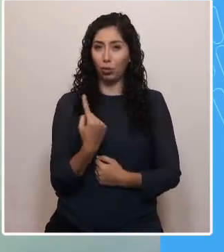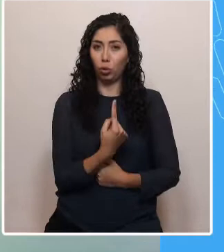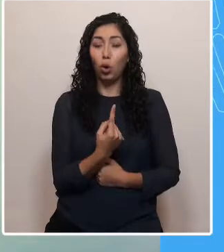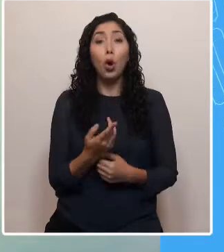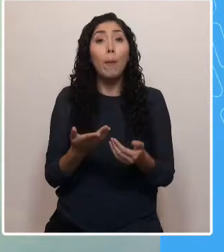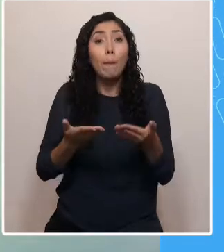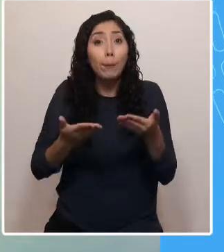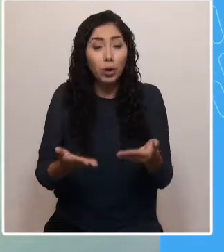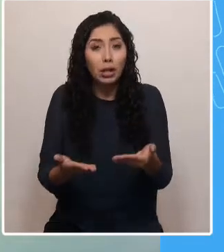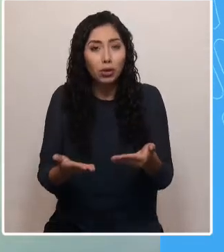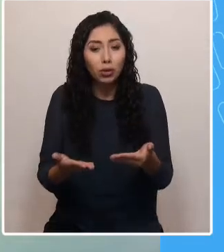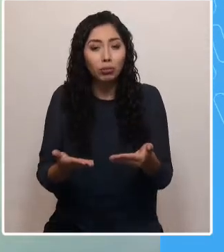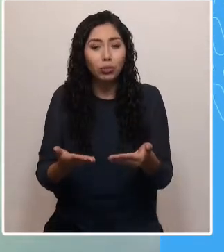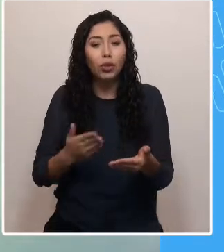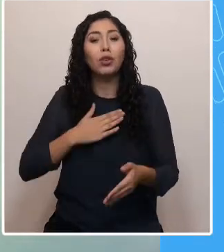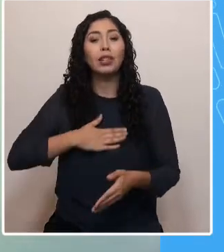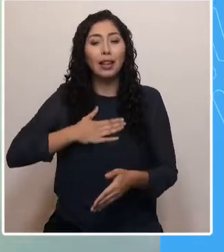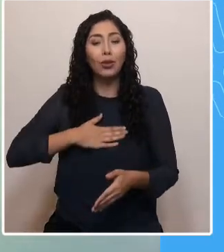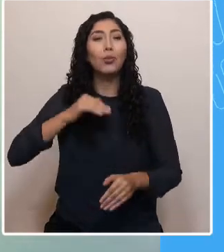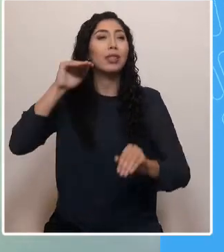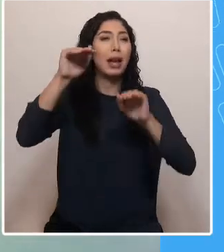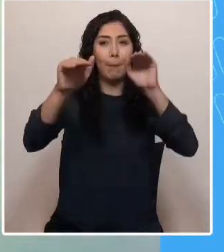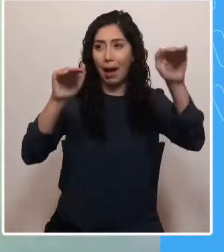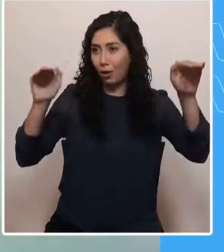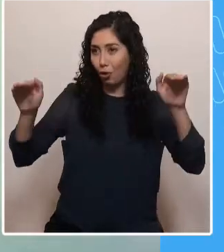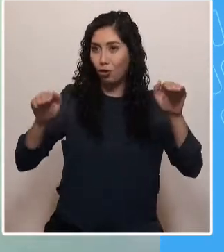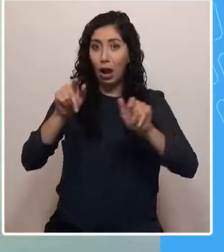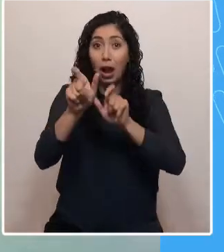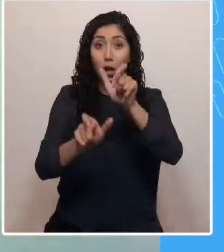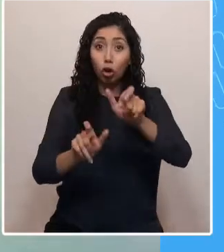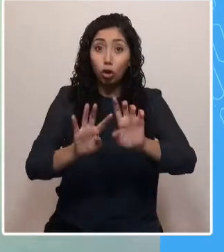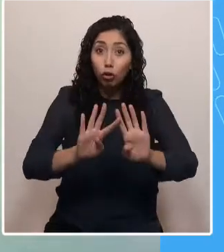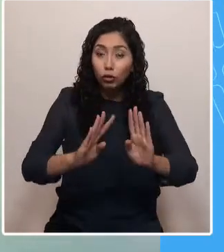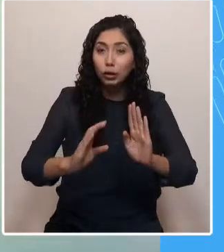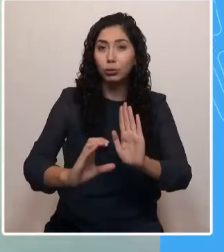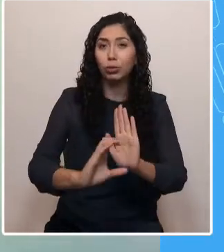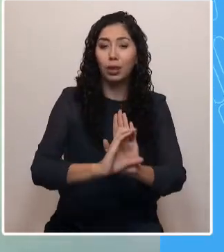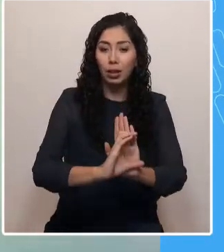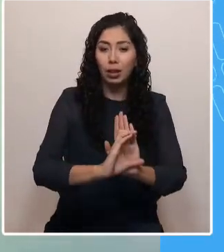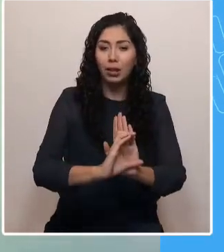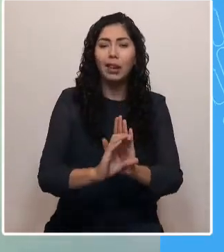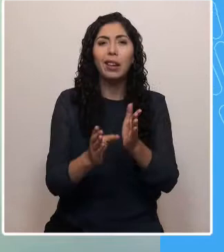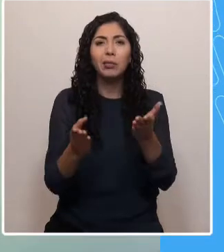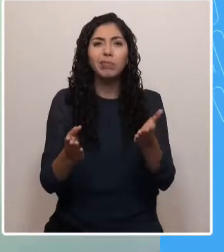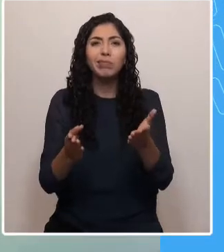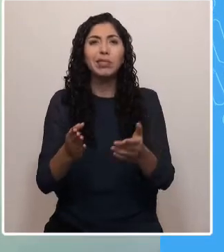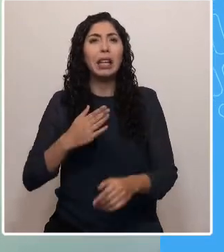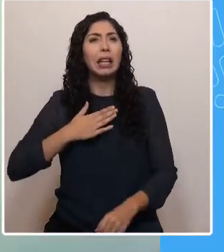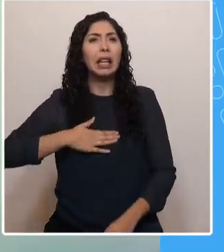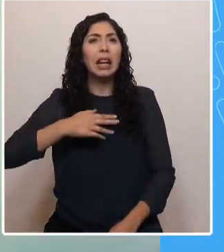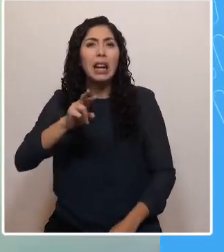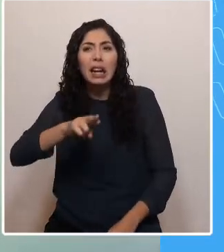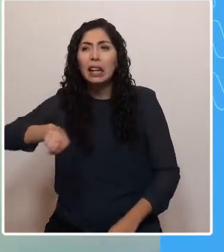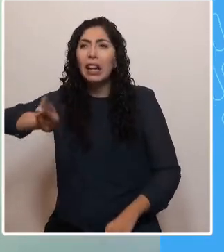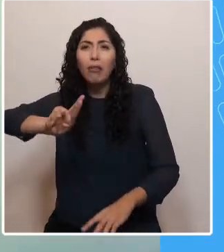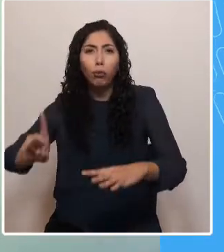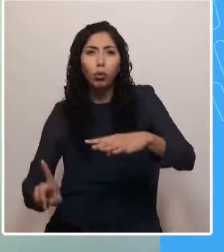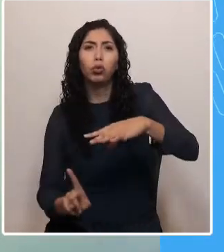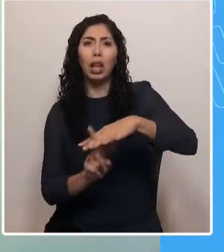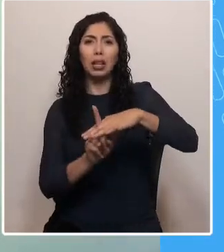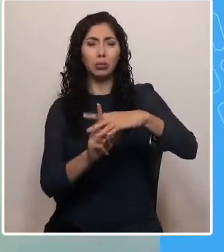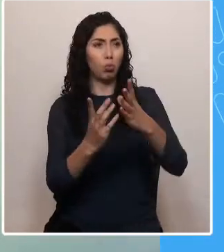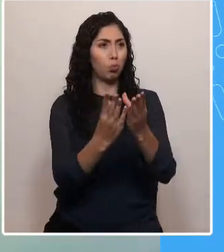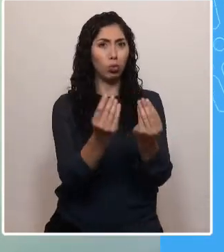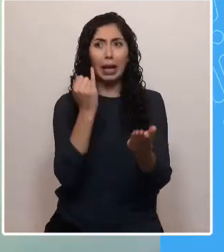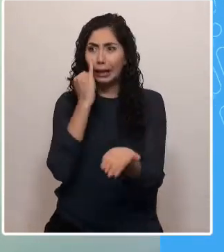ese mismo tenor quiero hacer un llamado a los constituyentes a dejar ese afán refundacional en muchas instituciones que prestan un